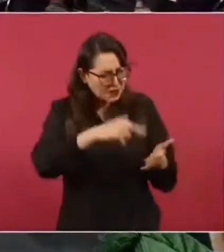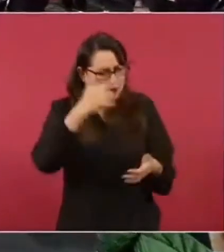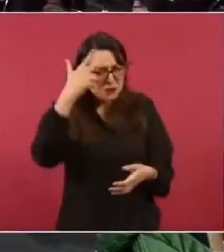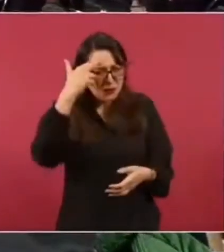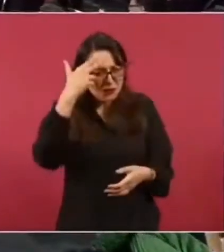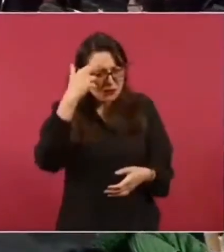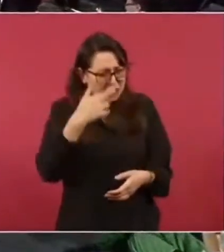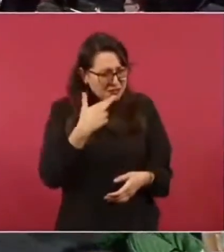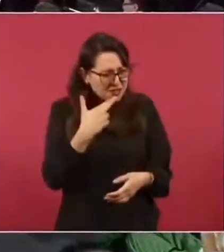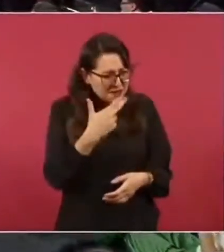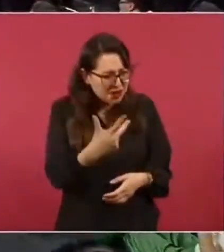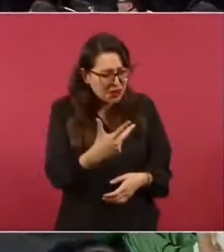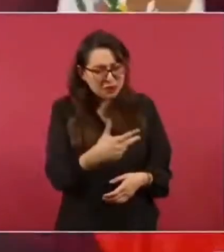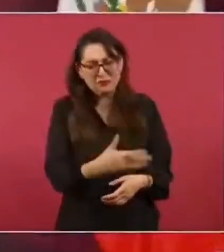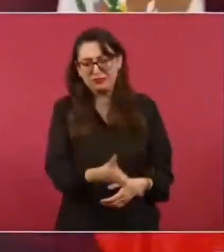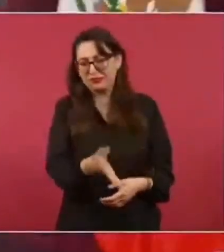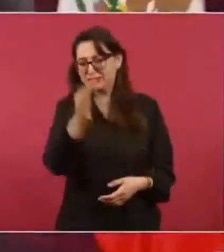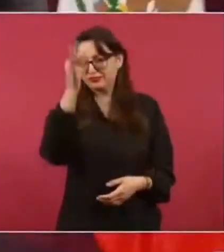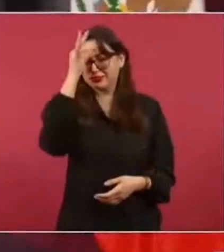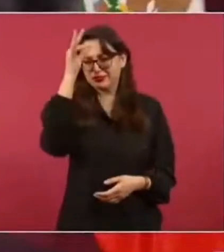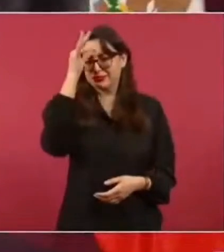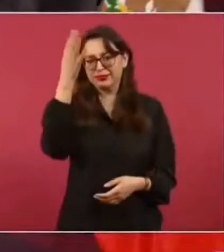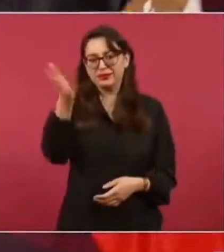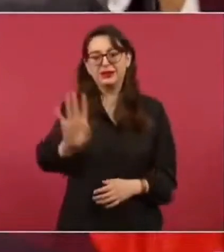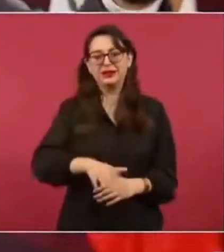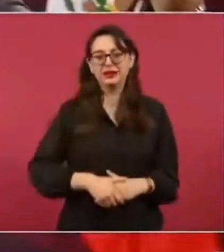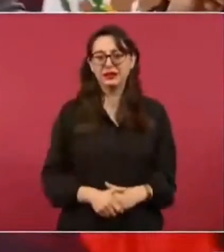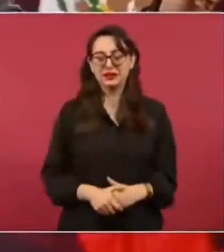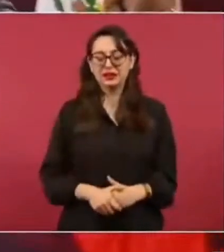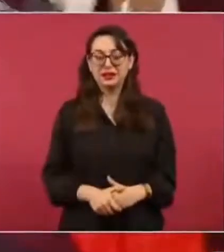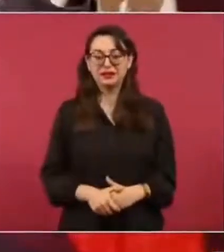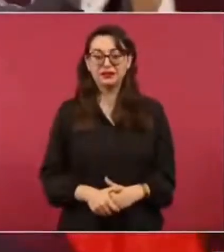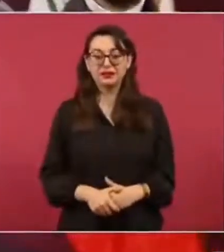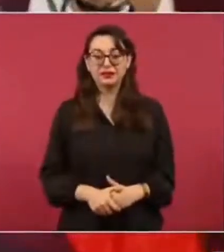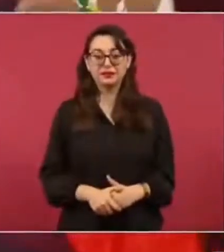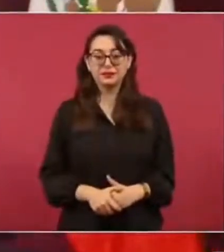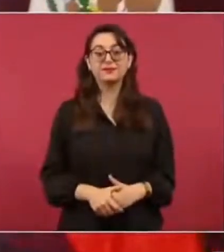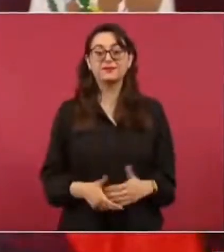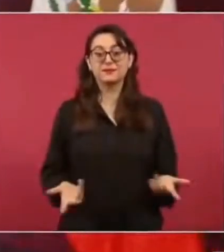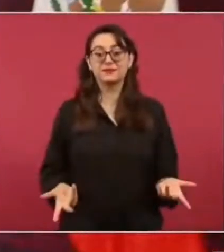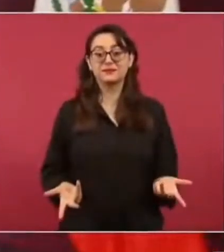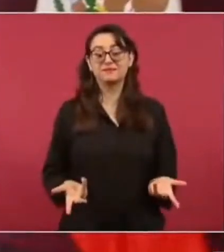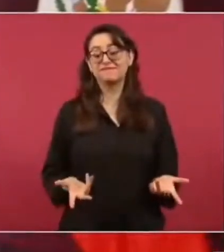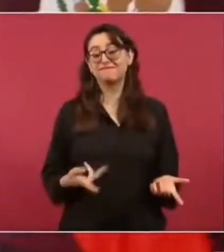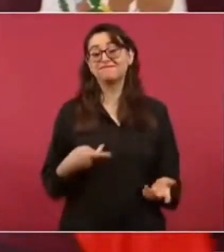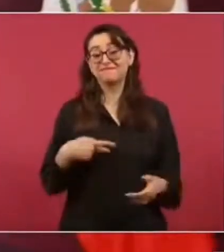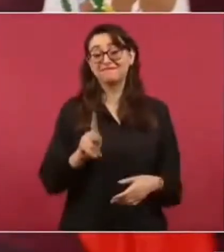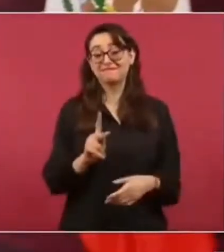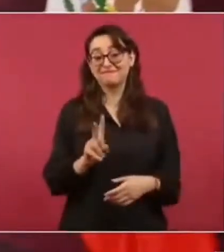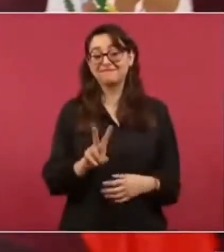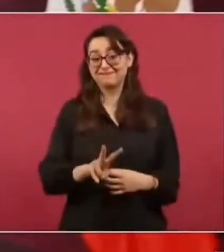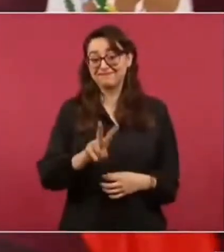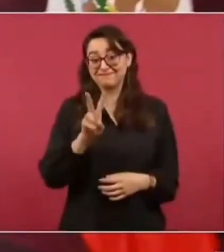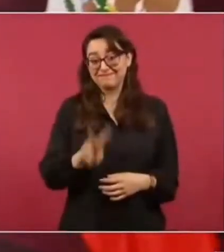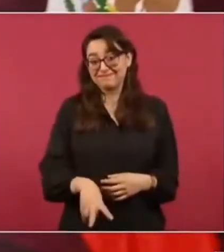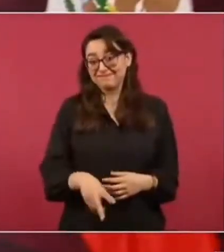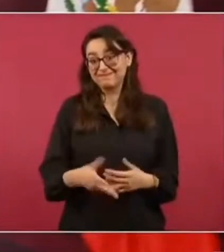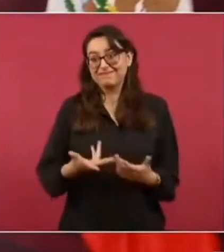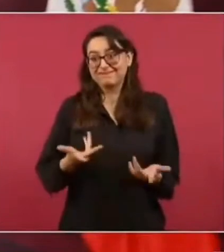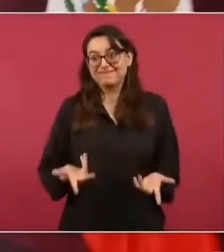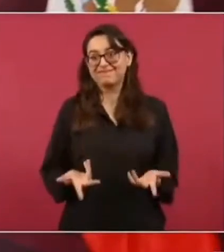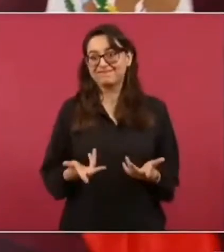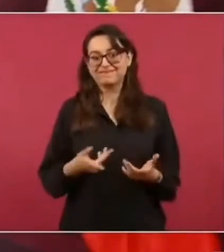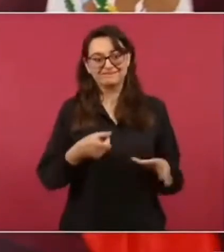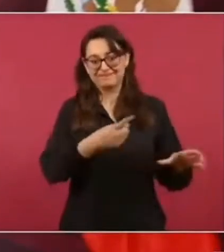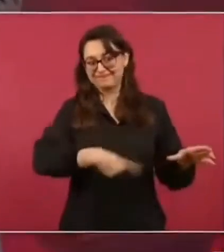Porque el conservadurismo, bueno, si por eso surgió el PAN, para oponerse a